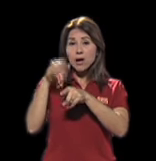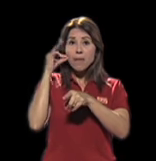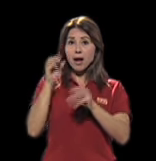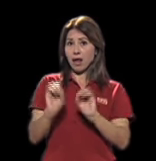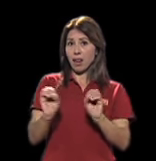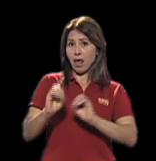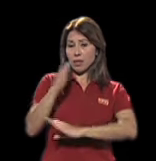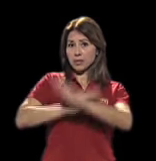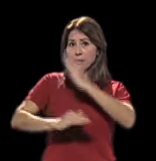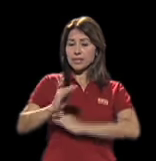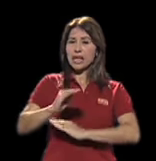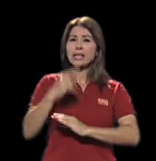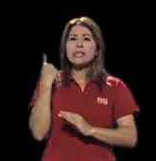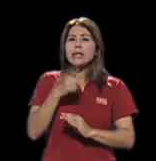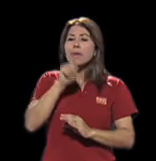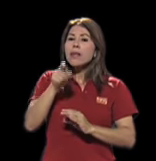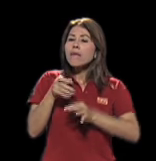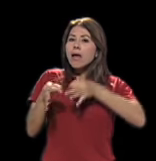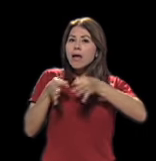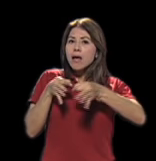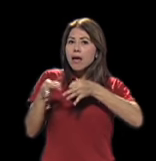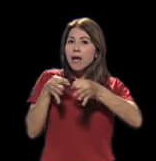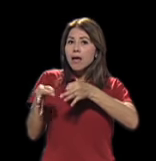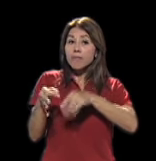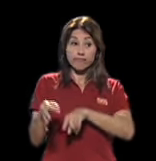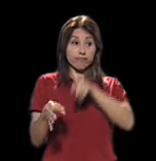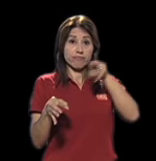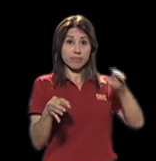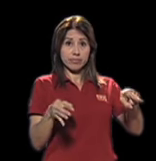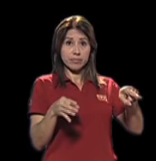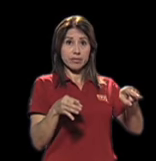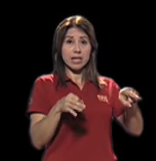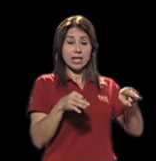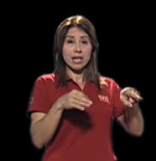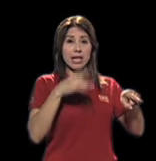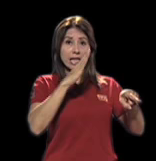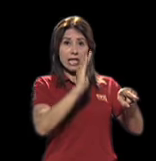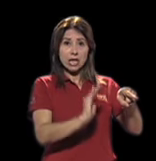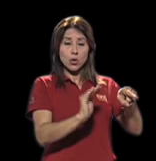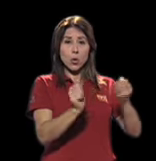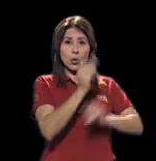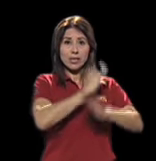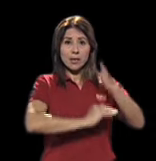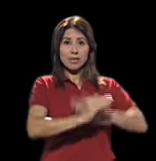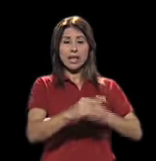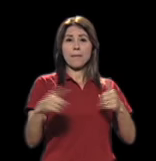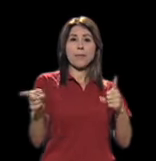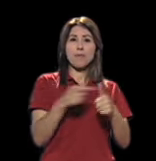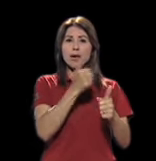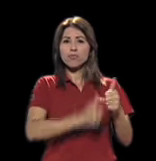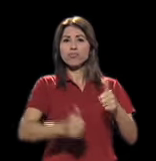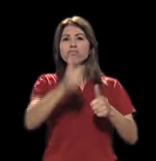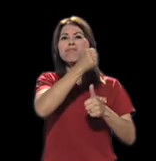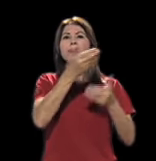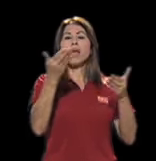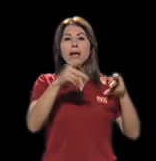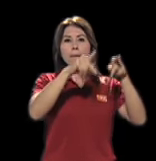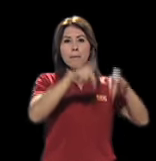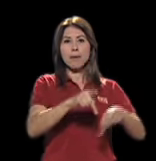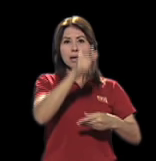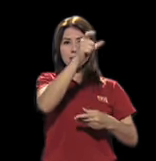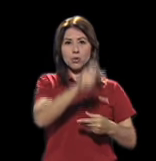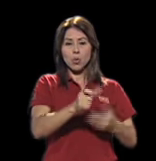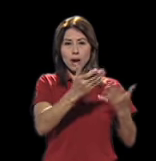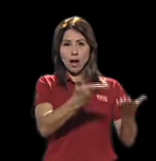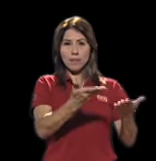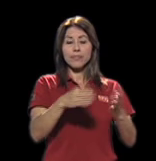con discapacidad, que el niño y niña que sí tiene una condición con discapacidad, ante todo es persona. Por ejemplo,